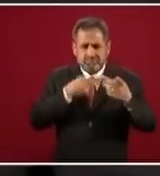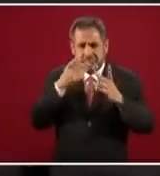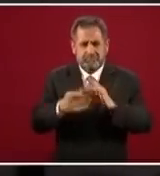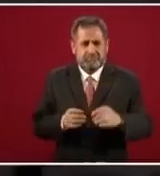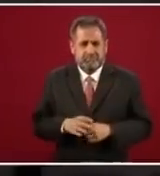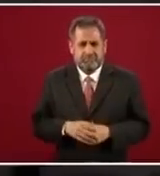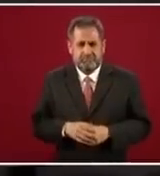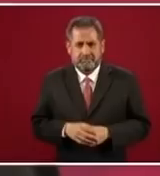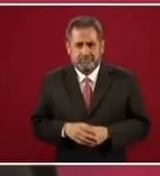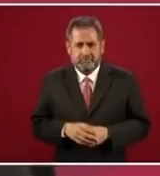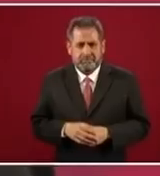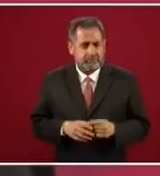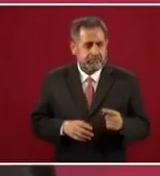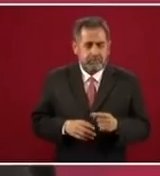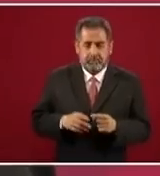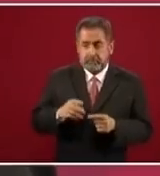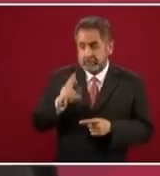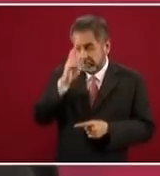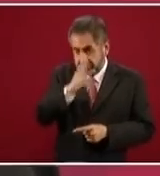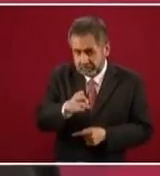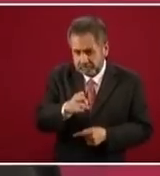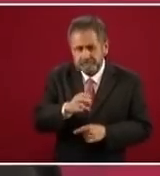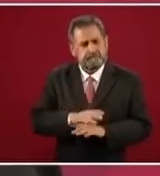Prohibido prohibir.